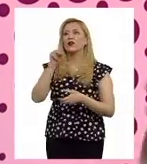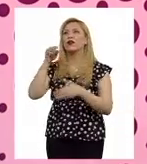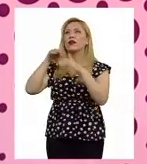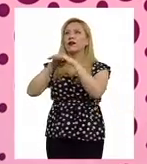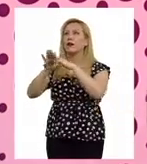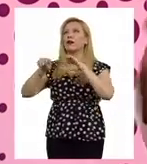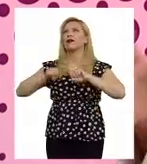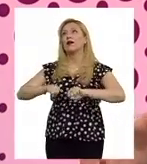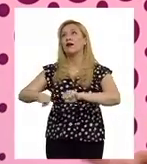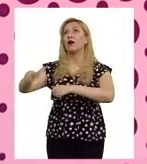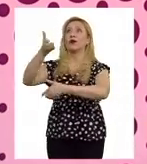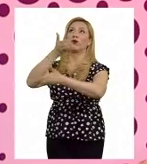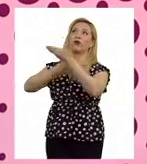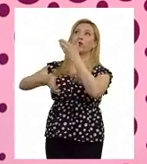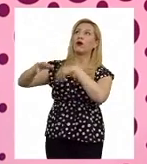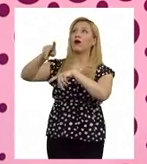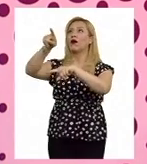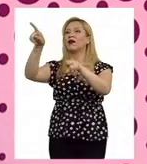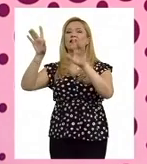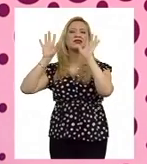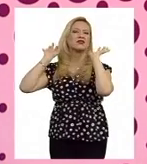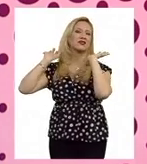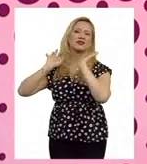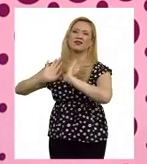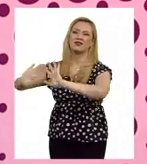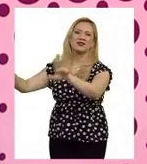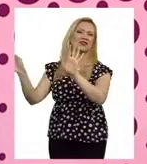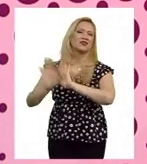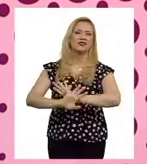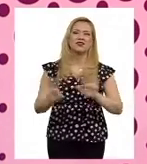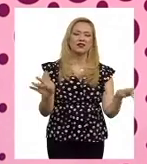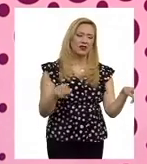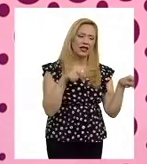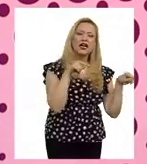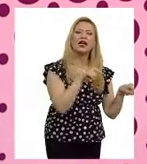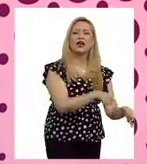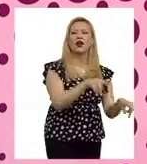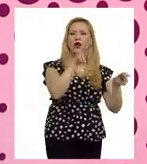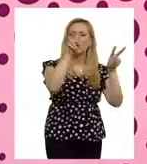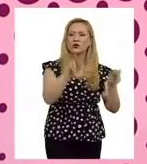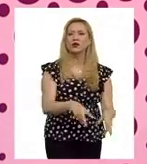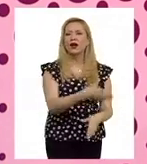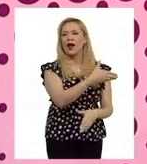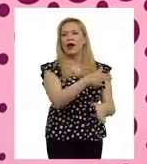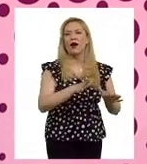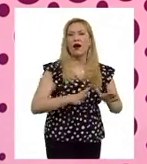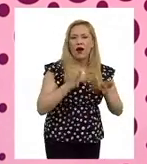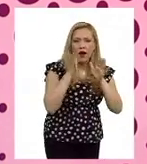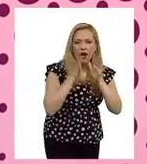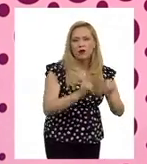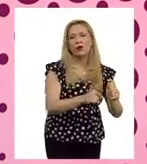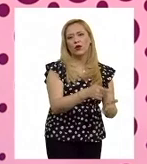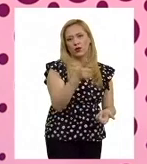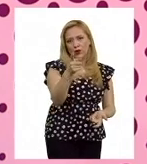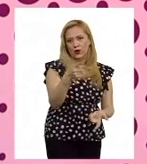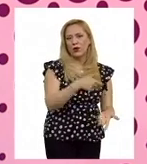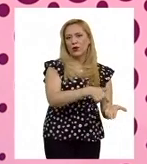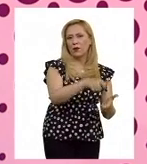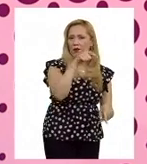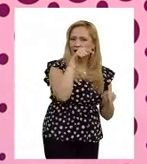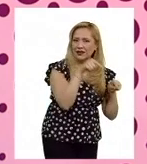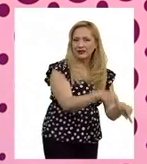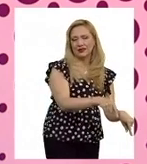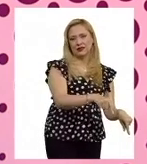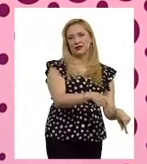estas como súper empaquetes que vienen porque que la frescura, porque consumamos lo local y sobre todo